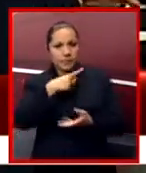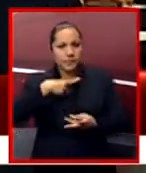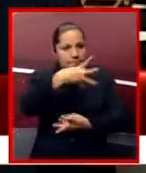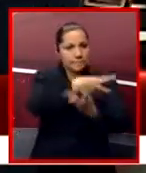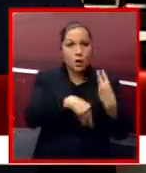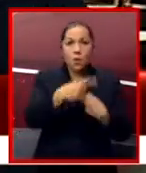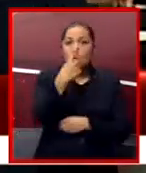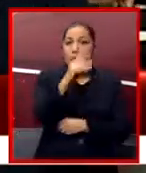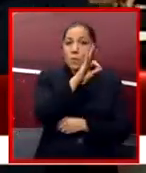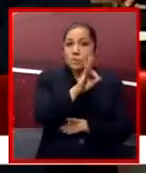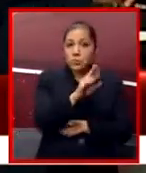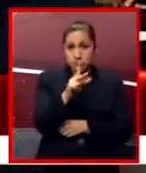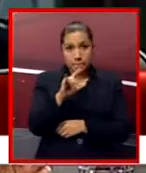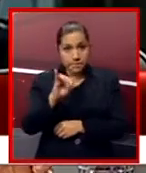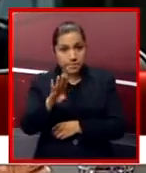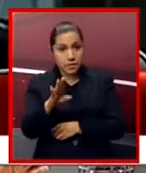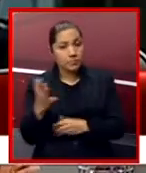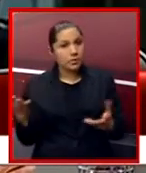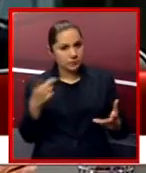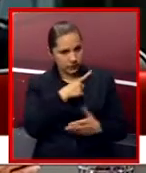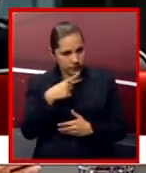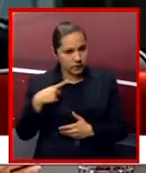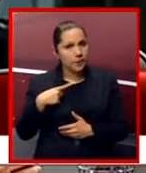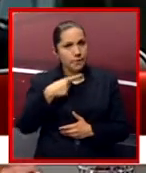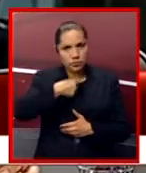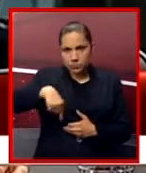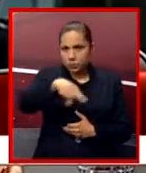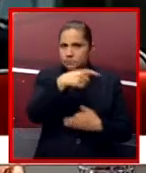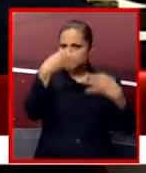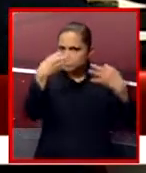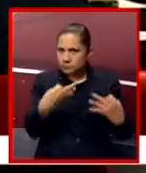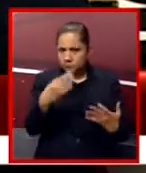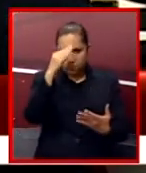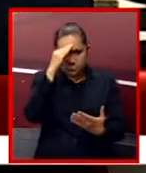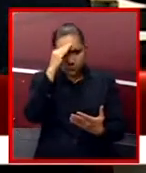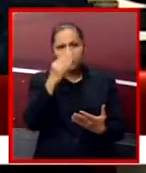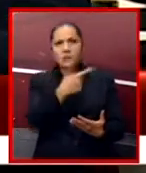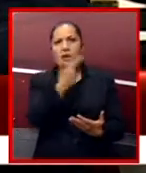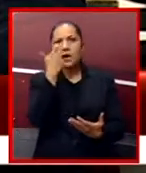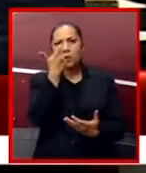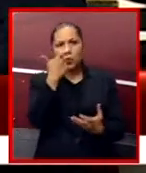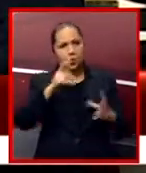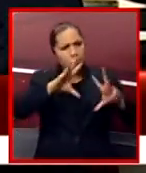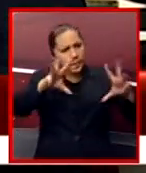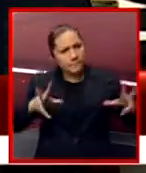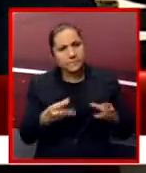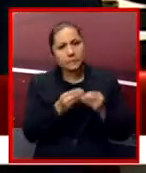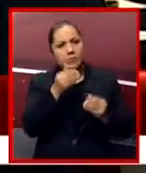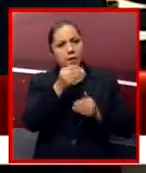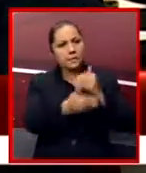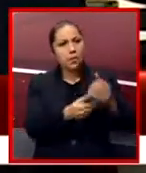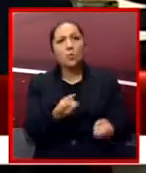tenemos que considerar cómo se va a estancar la economía, en cuántos años, que no va a alcanzar la